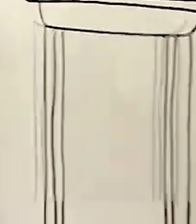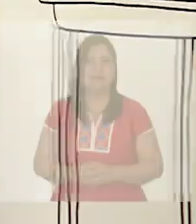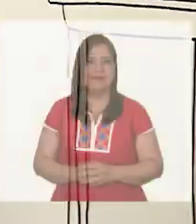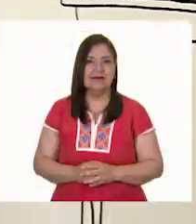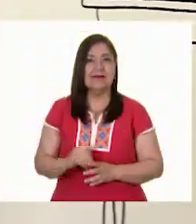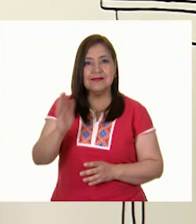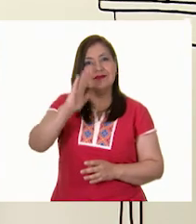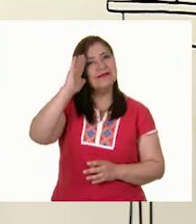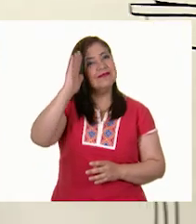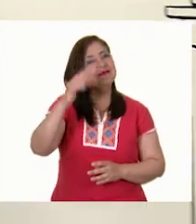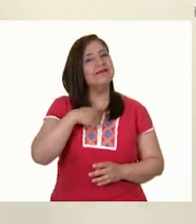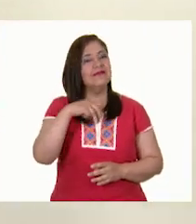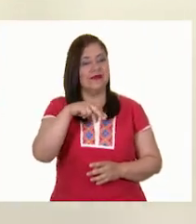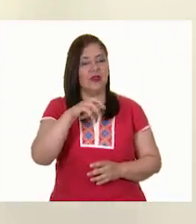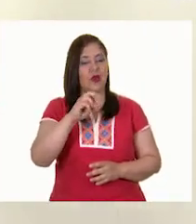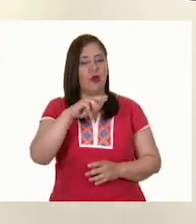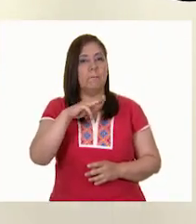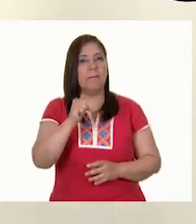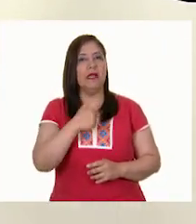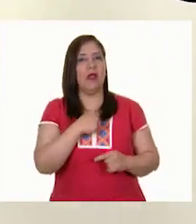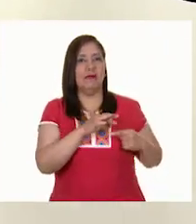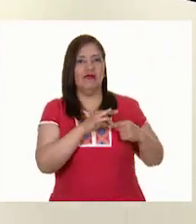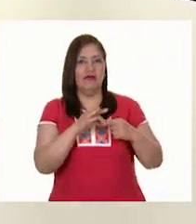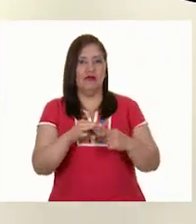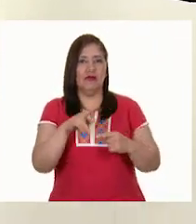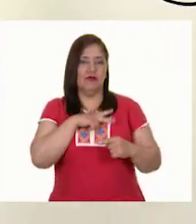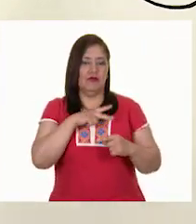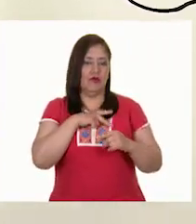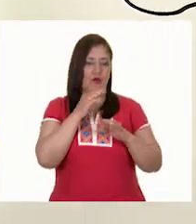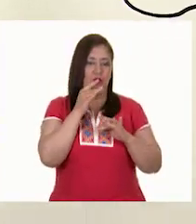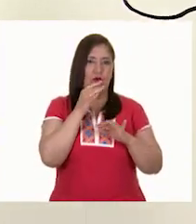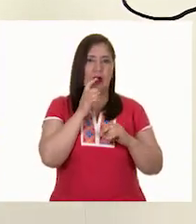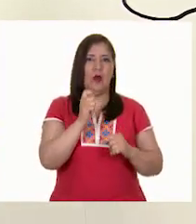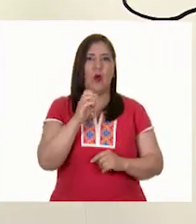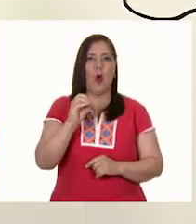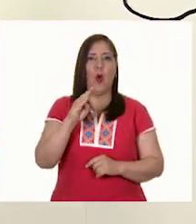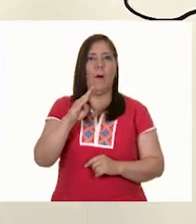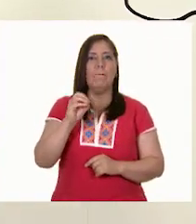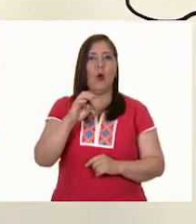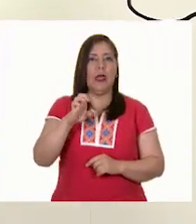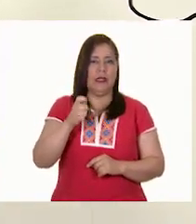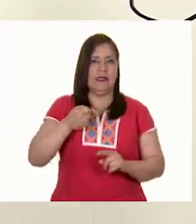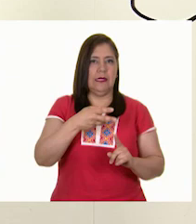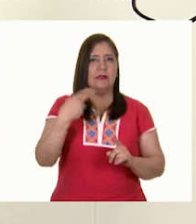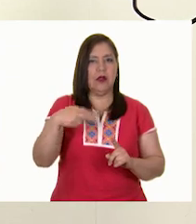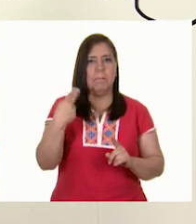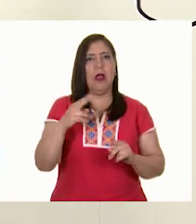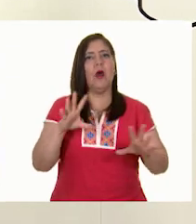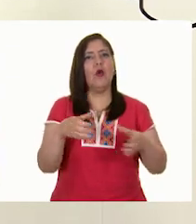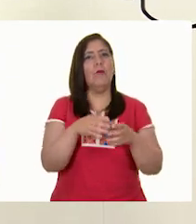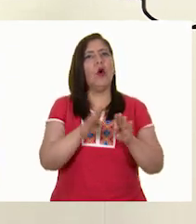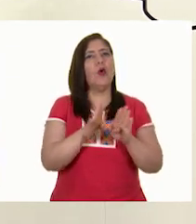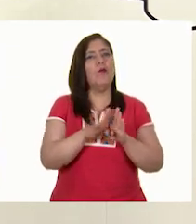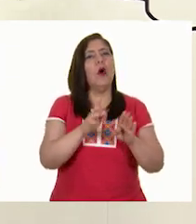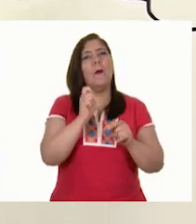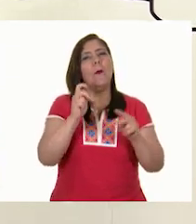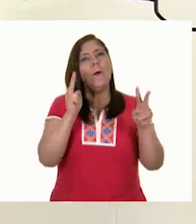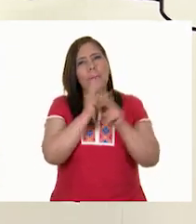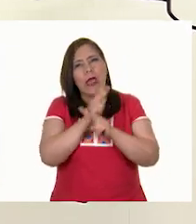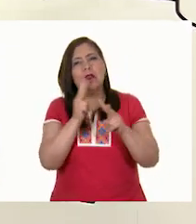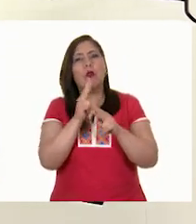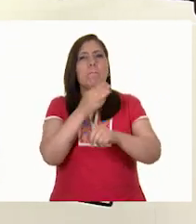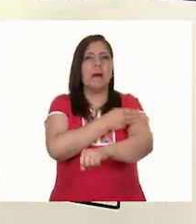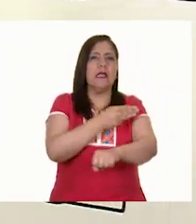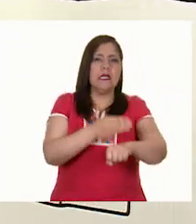Hola. Soy Norma y vengo a presentarles mi instrumento, el oboe. El oboe pertenece a la familia de vientos madera. ¿Por qué?